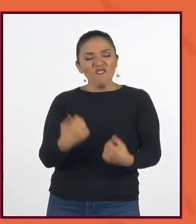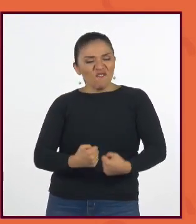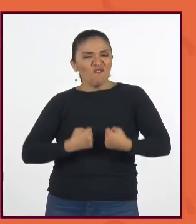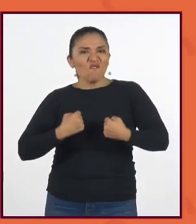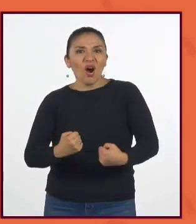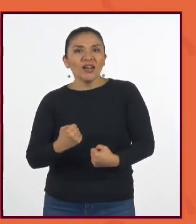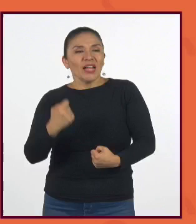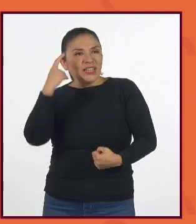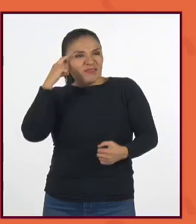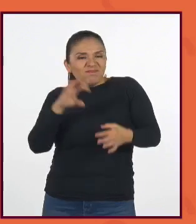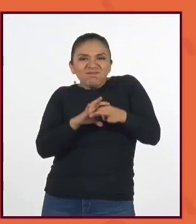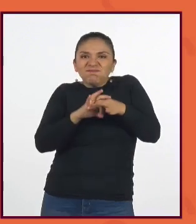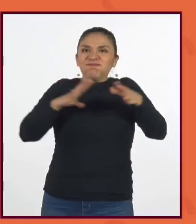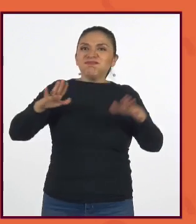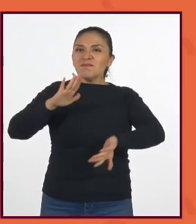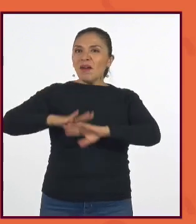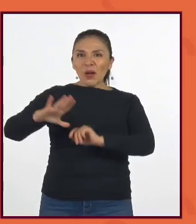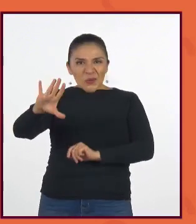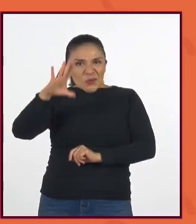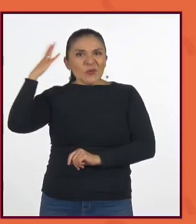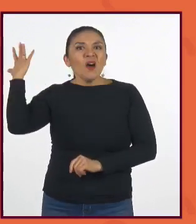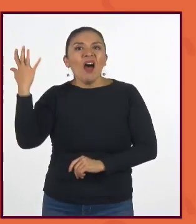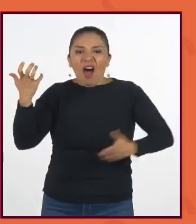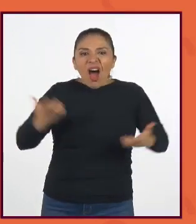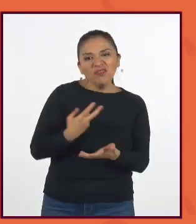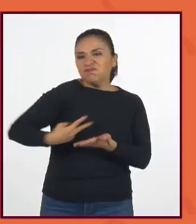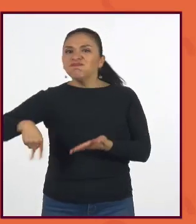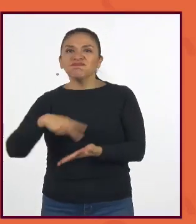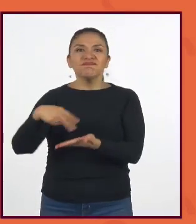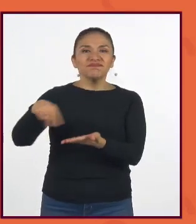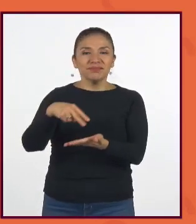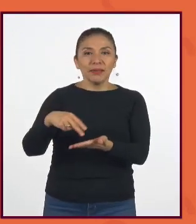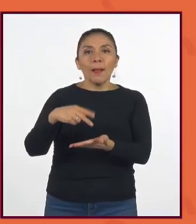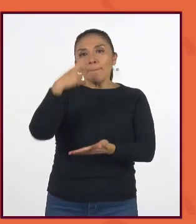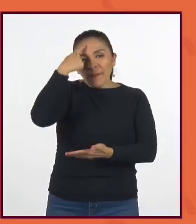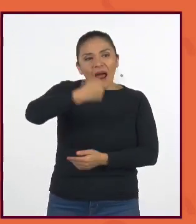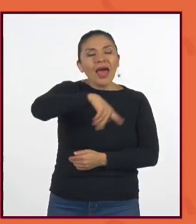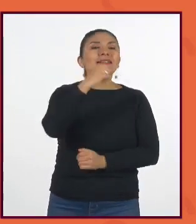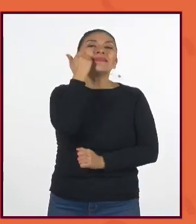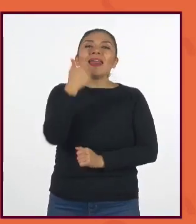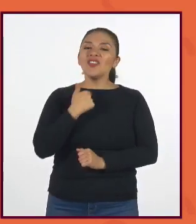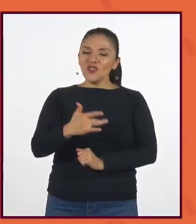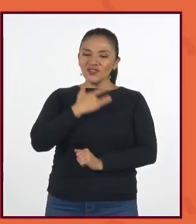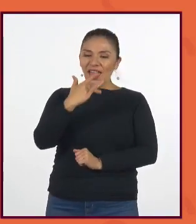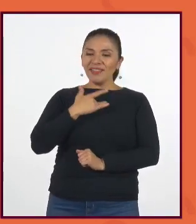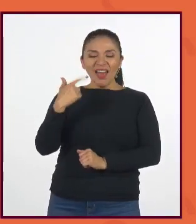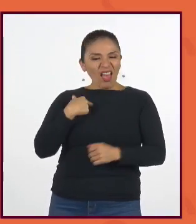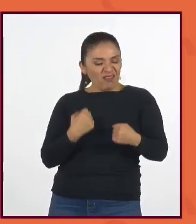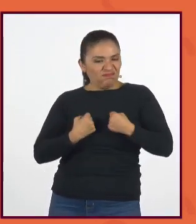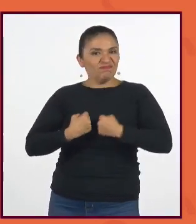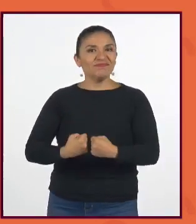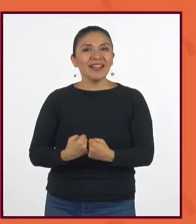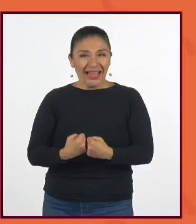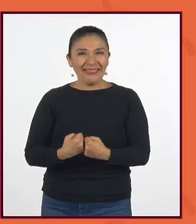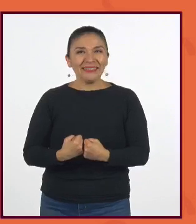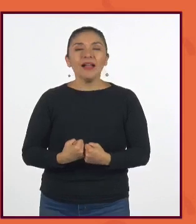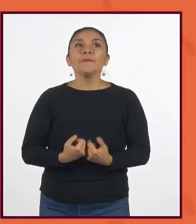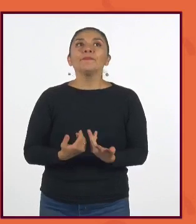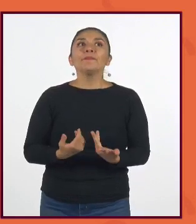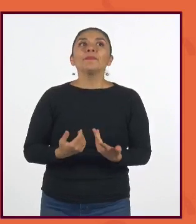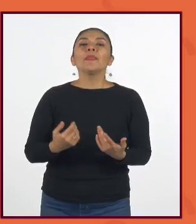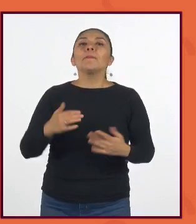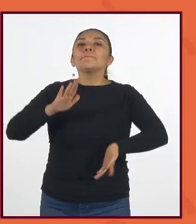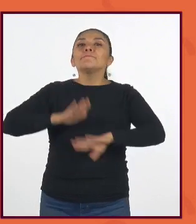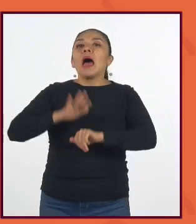de velocidad, entonces muchas veces la usan para sentir este efecto, ¿no? Ajá. Y sobre todo